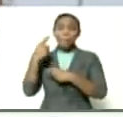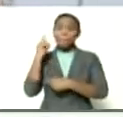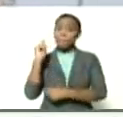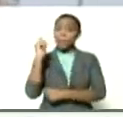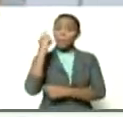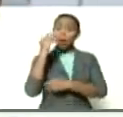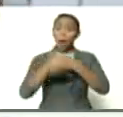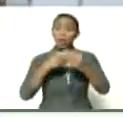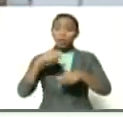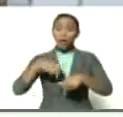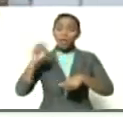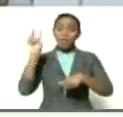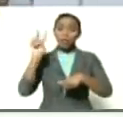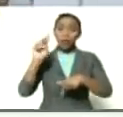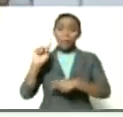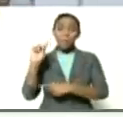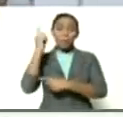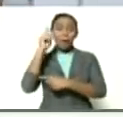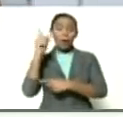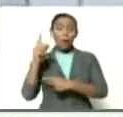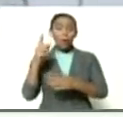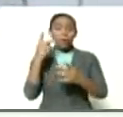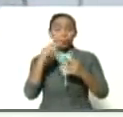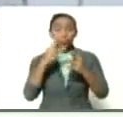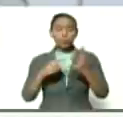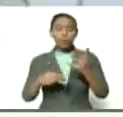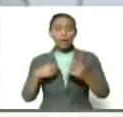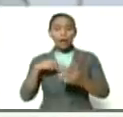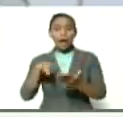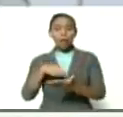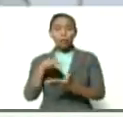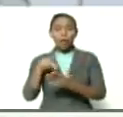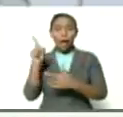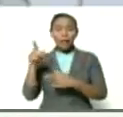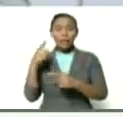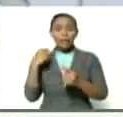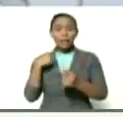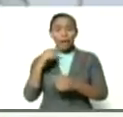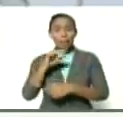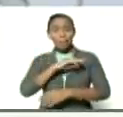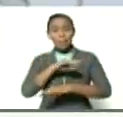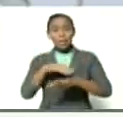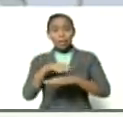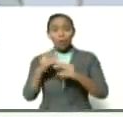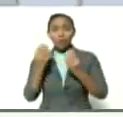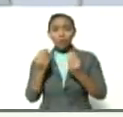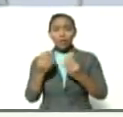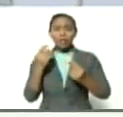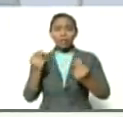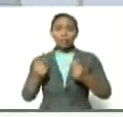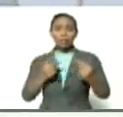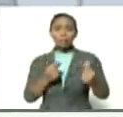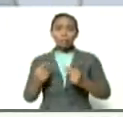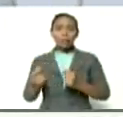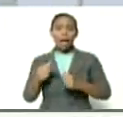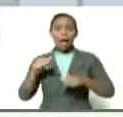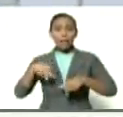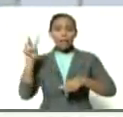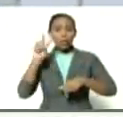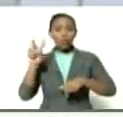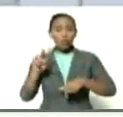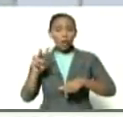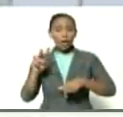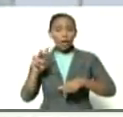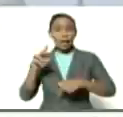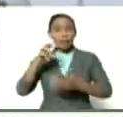Venezuela, primero los productos nacionales. Allí el Ministerio del Comercio Nacional ha estado muy activo. Cada vez que Venezuela, el Estado